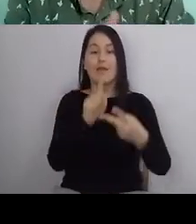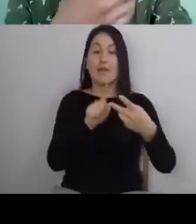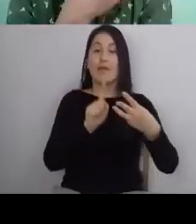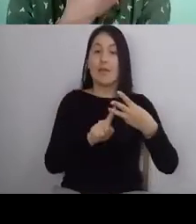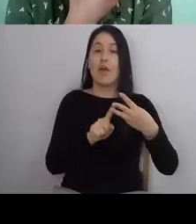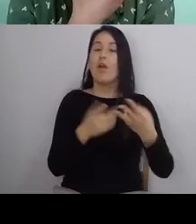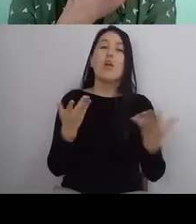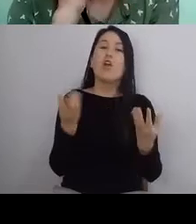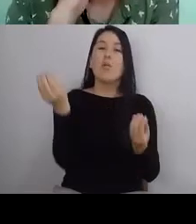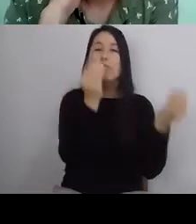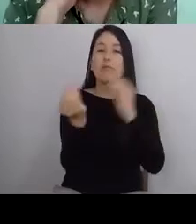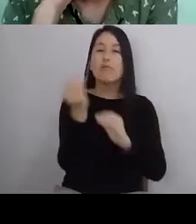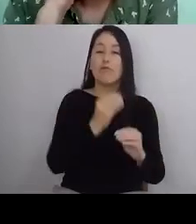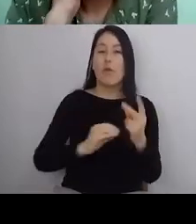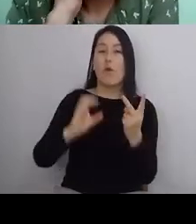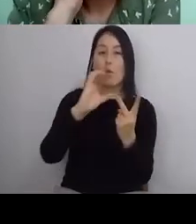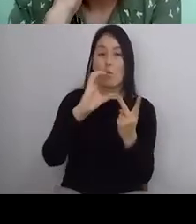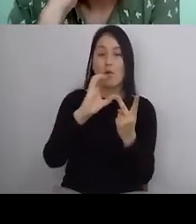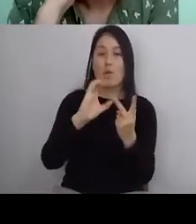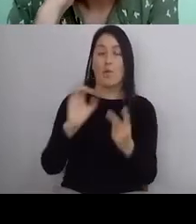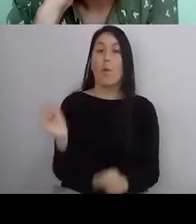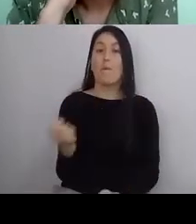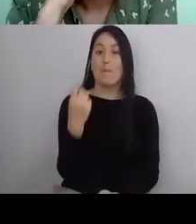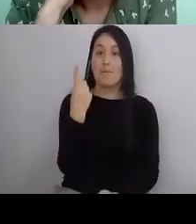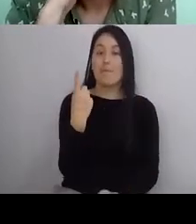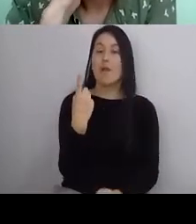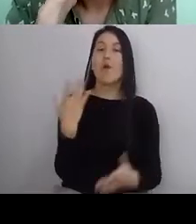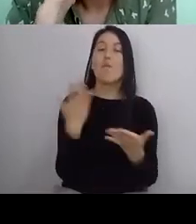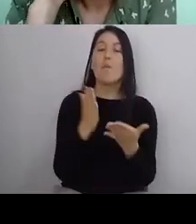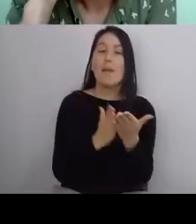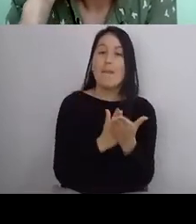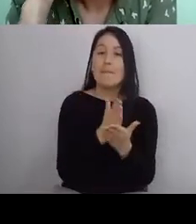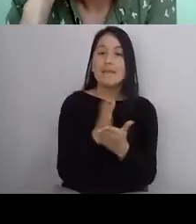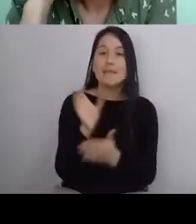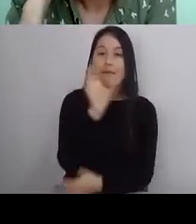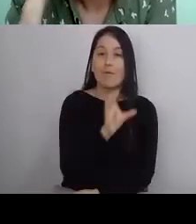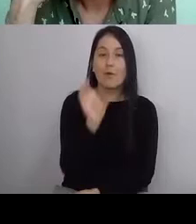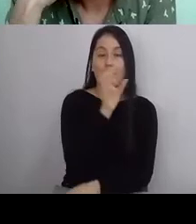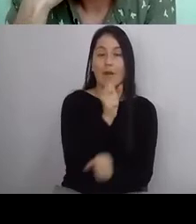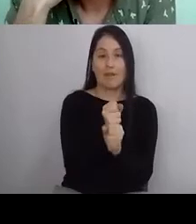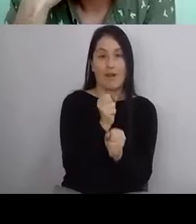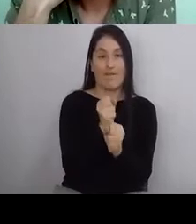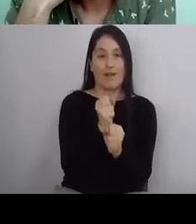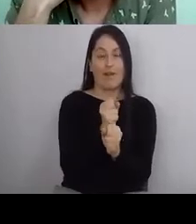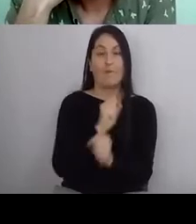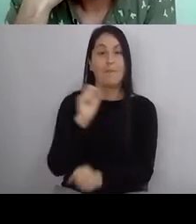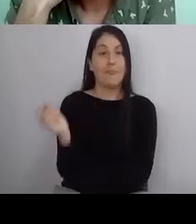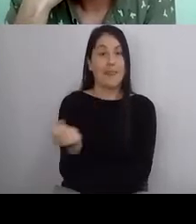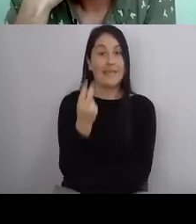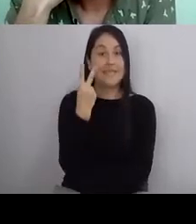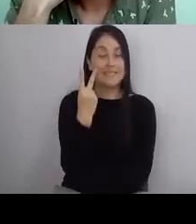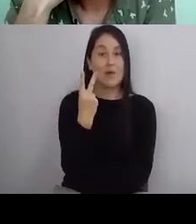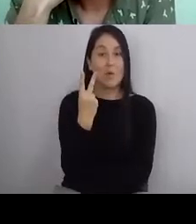vitae, ya como primer paso para poder emprender esta búsqueda del trabajo. En la segunda charla